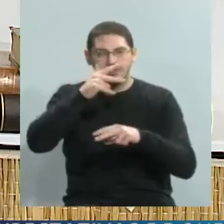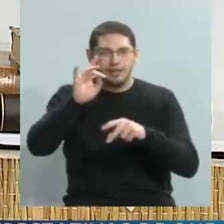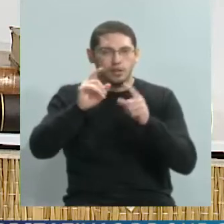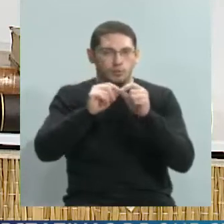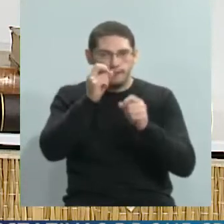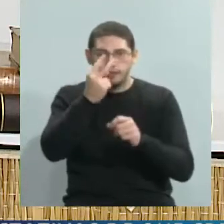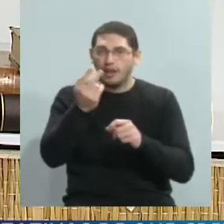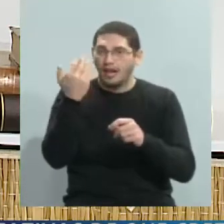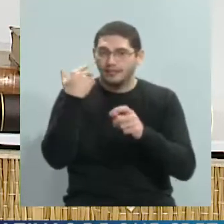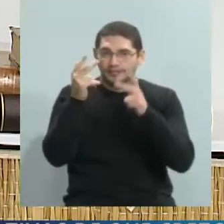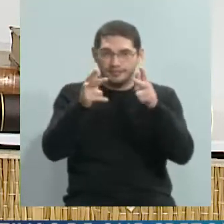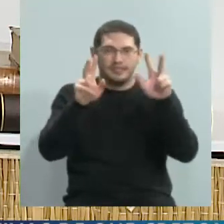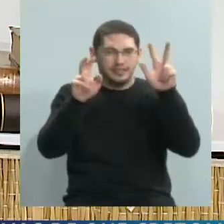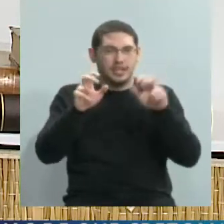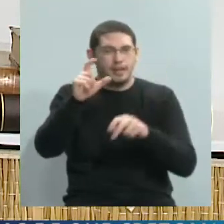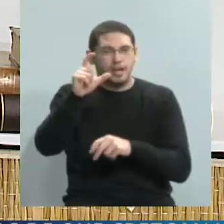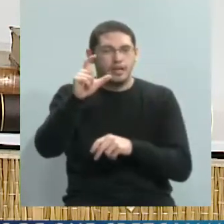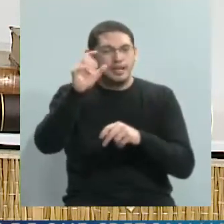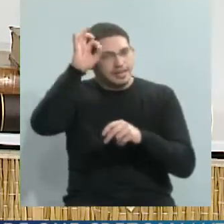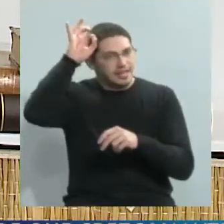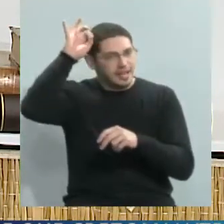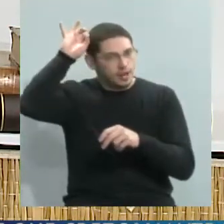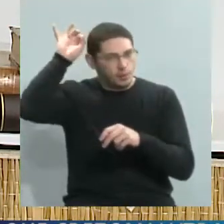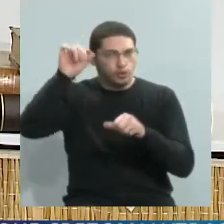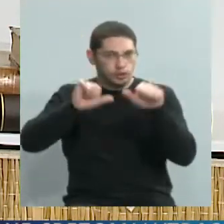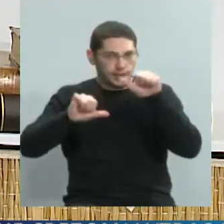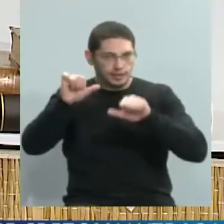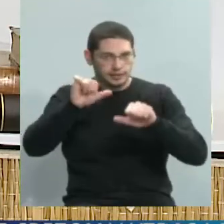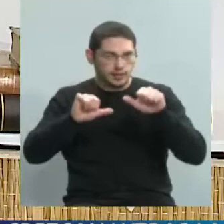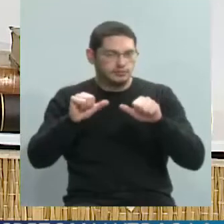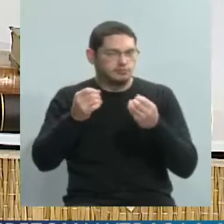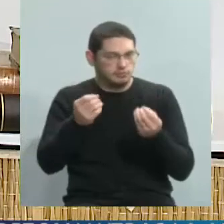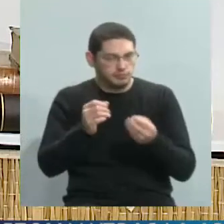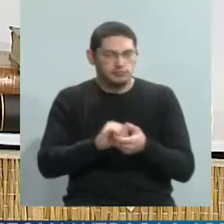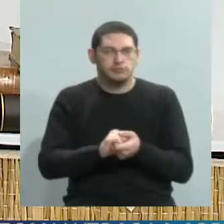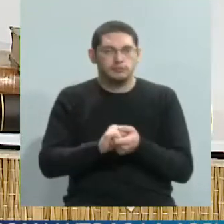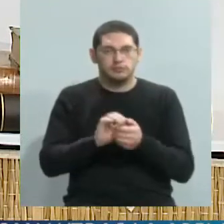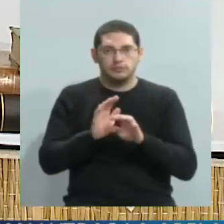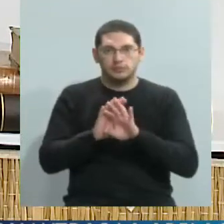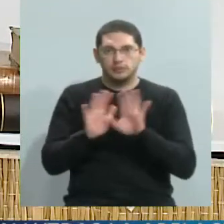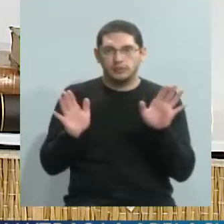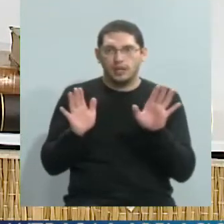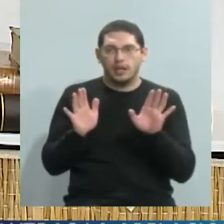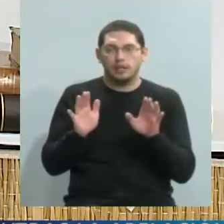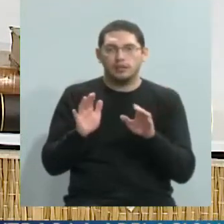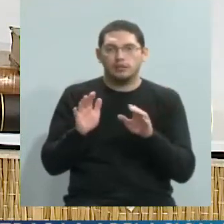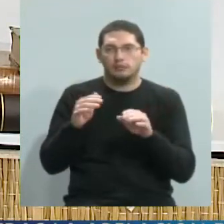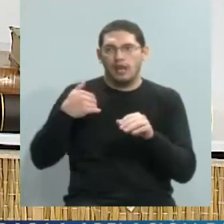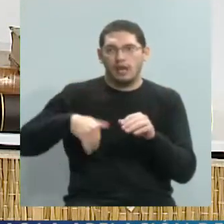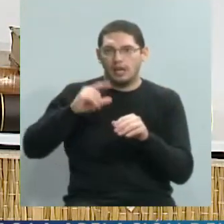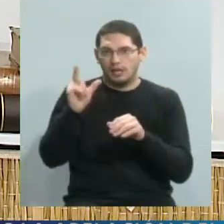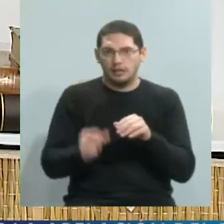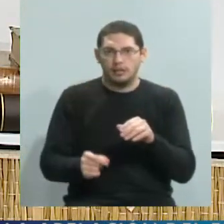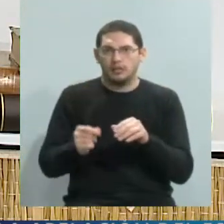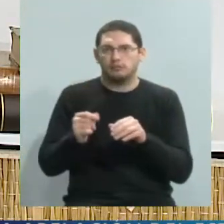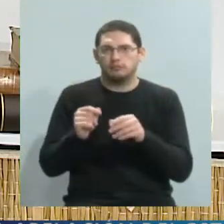Lo anticipábamos, íbamos a hablar de neurociencias, un tema que se ha instalado mucho en nuestro país y